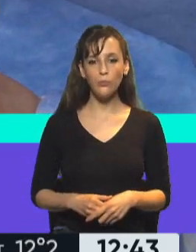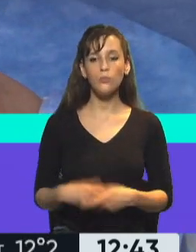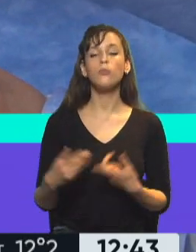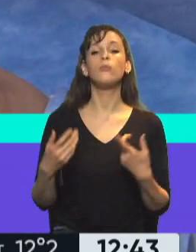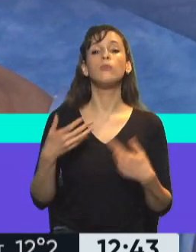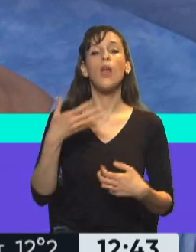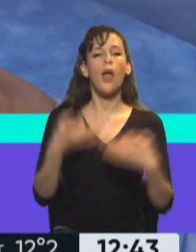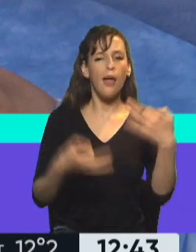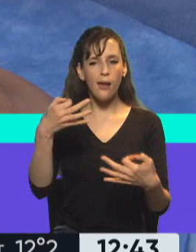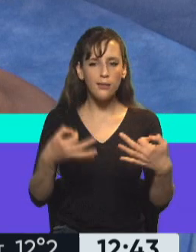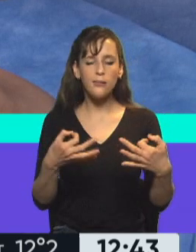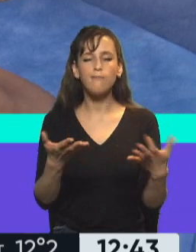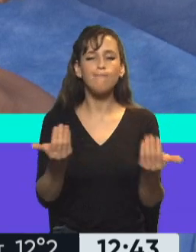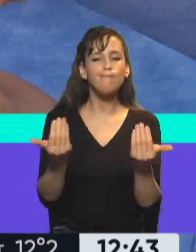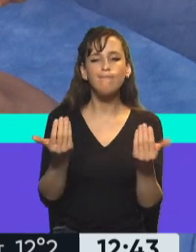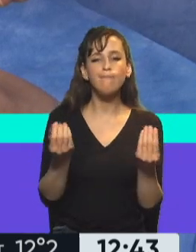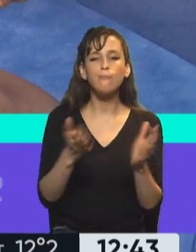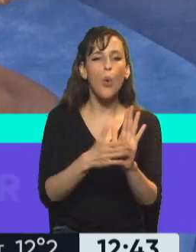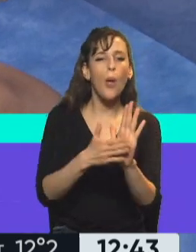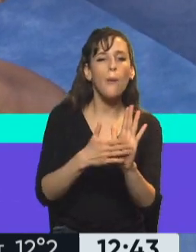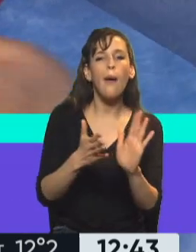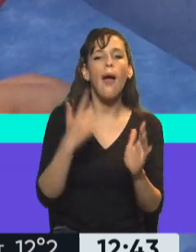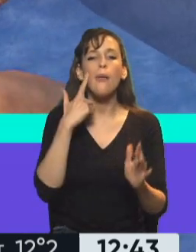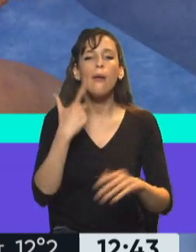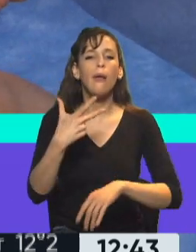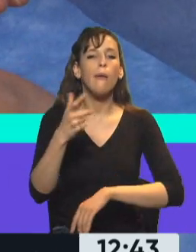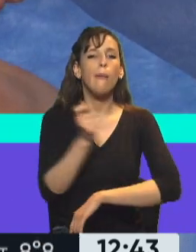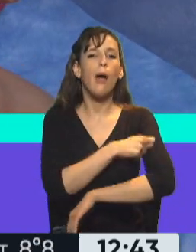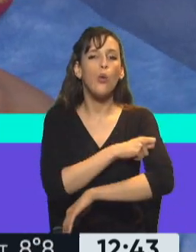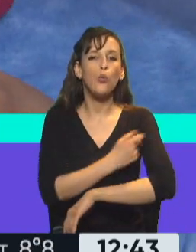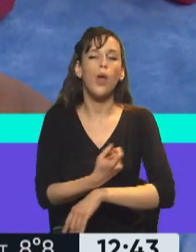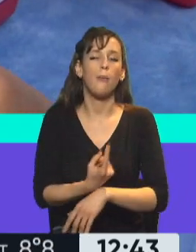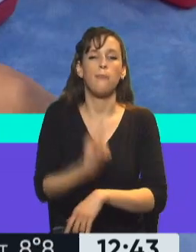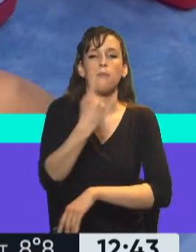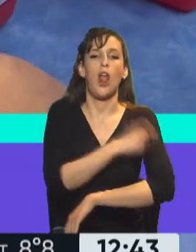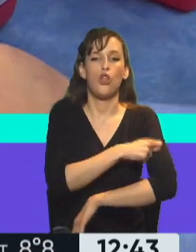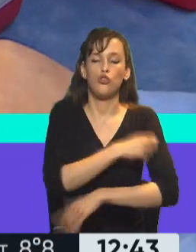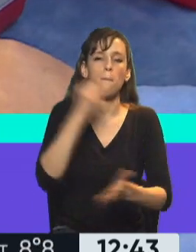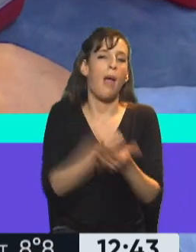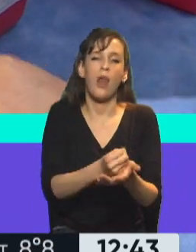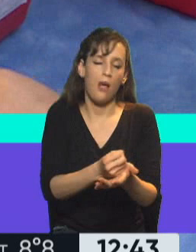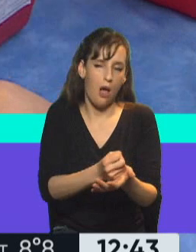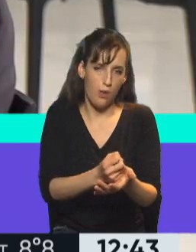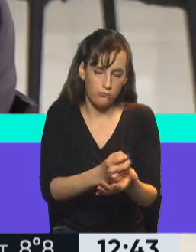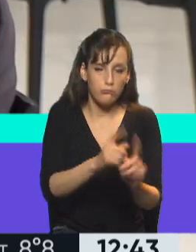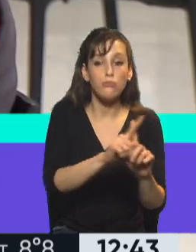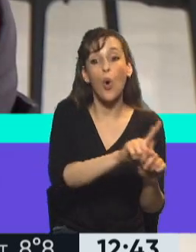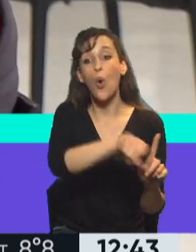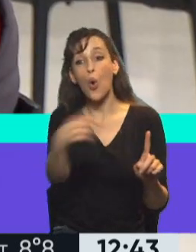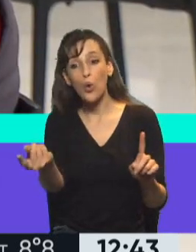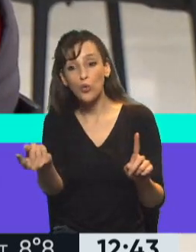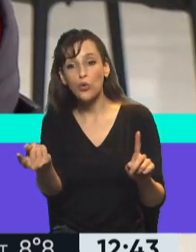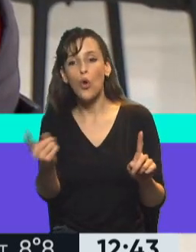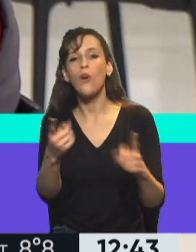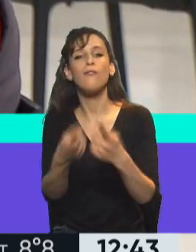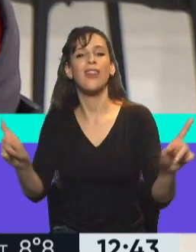estudios de combinación de vacunas significa que nosotros damos una vacuna en una primera dosis y la posibilidad de ver la seguridad